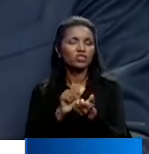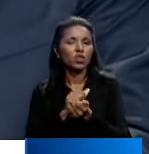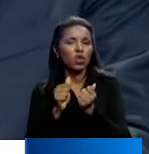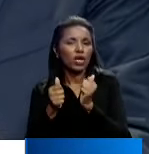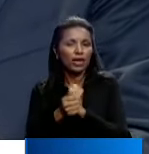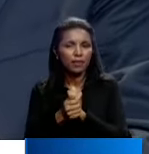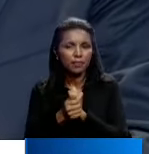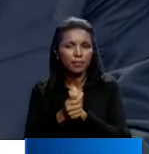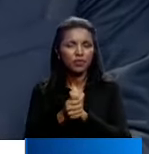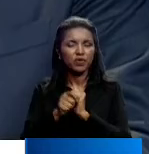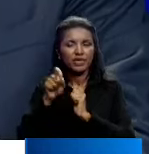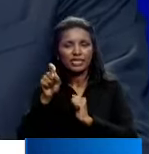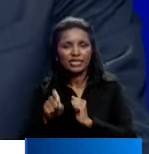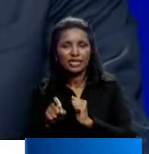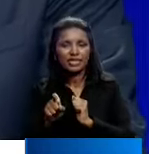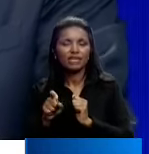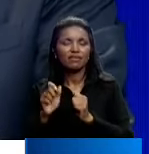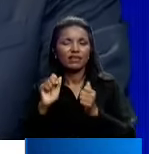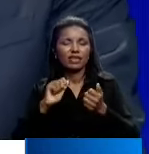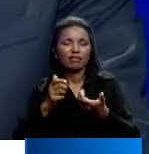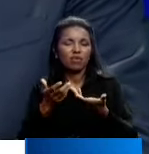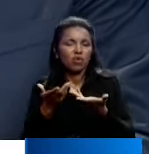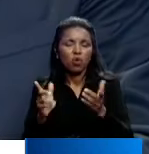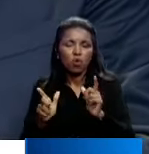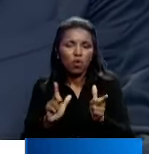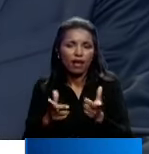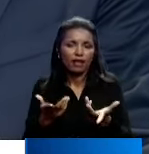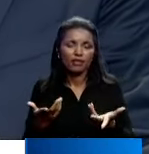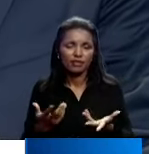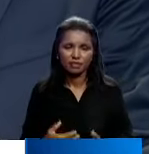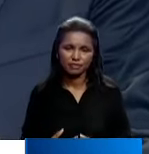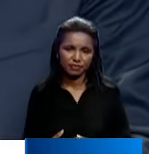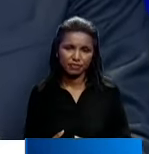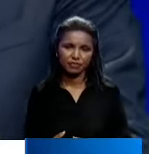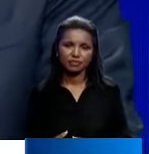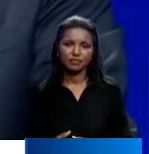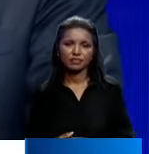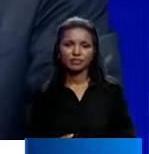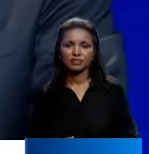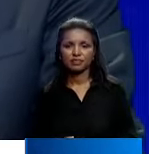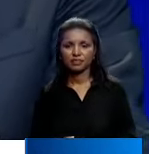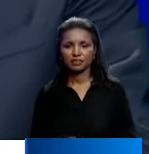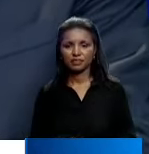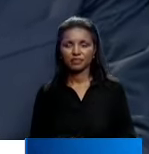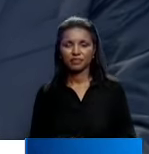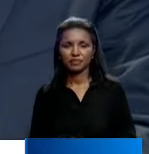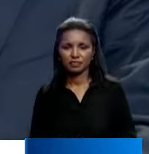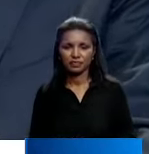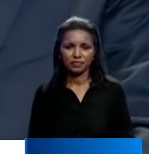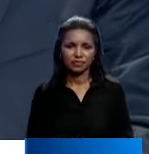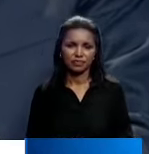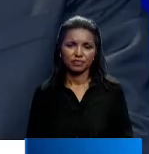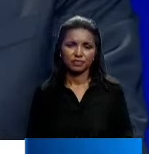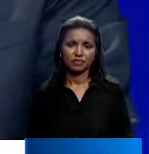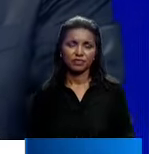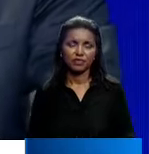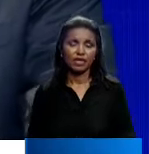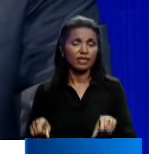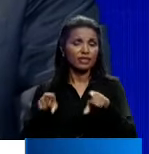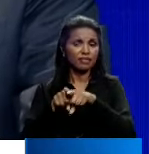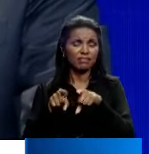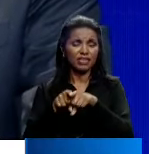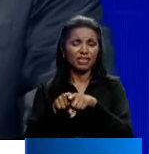tú consideras son tan importantes que deben llevarse a cabo en este ejercicio de referéndum